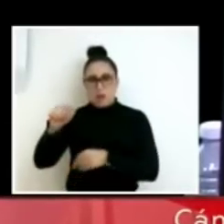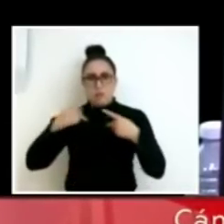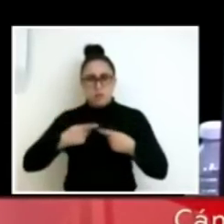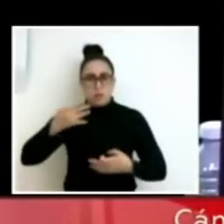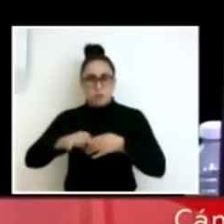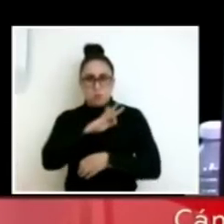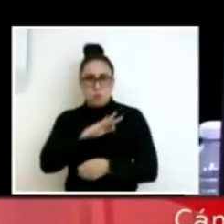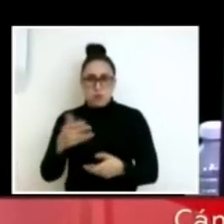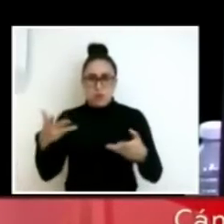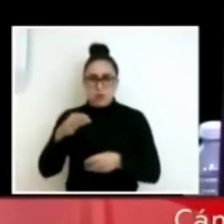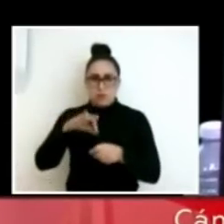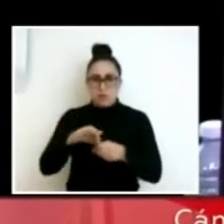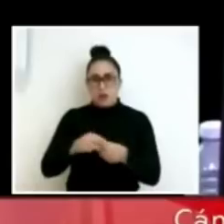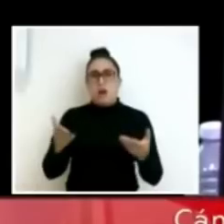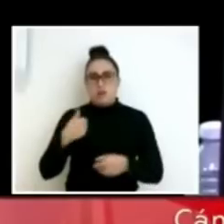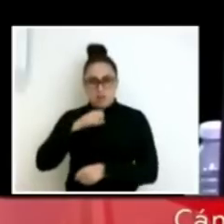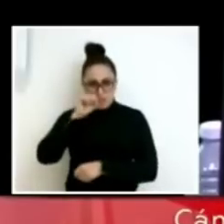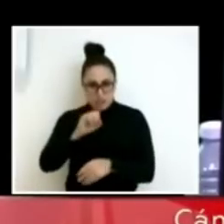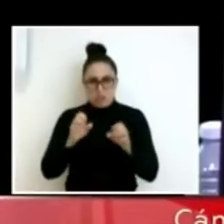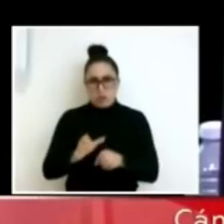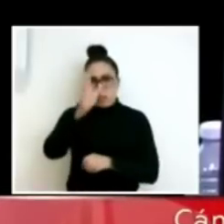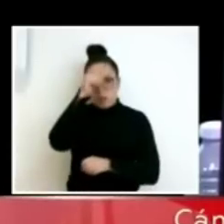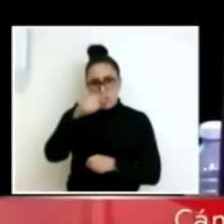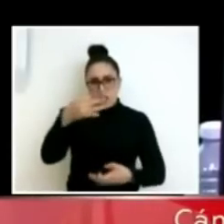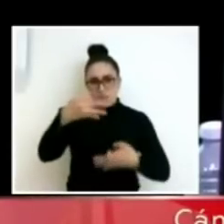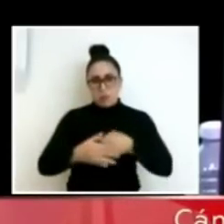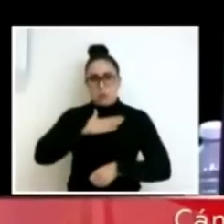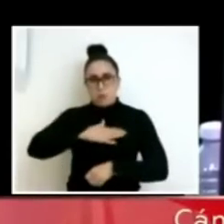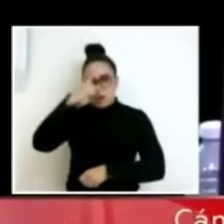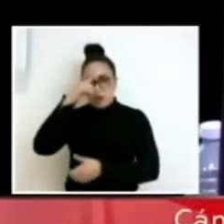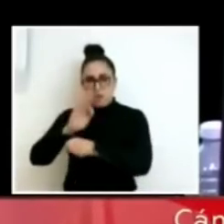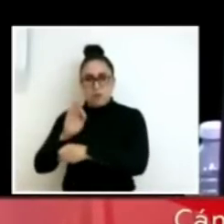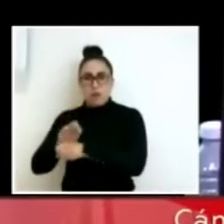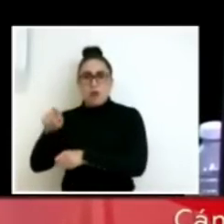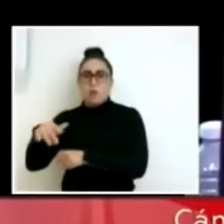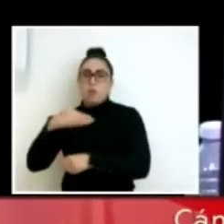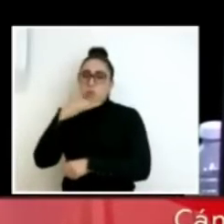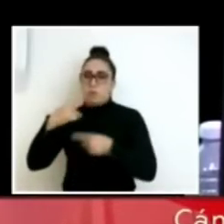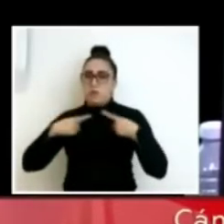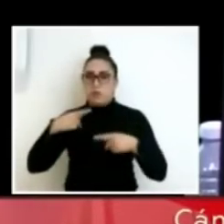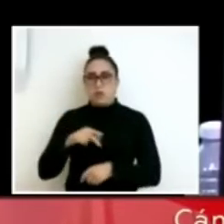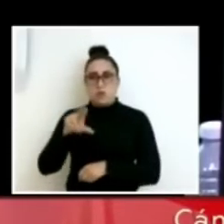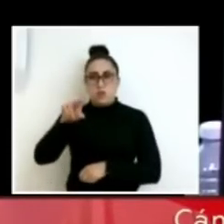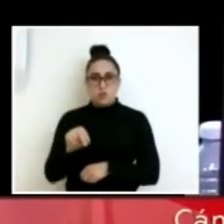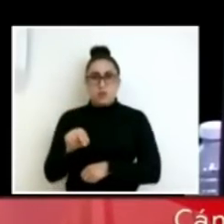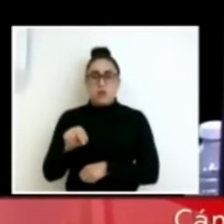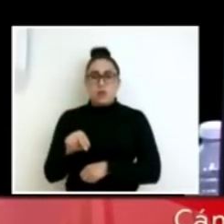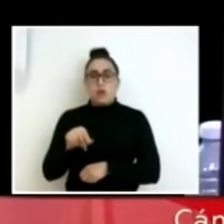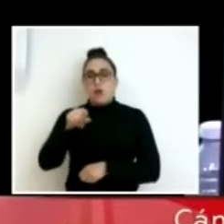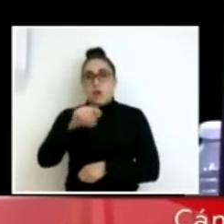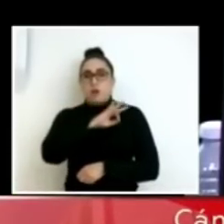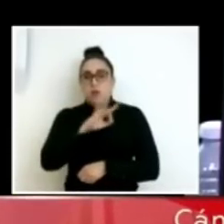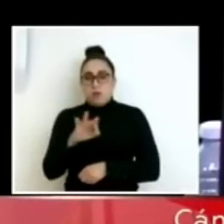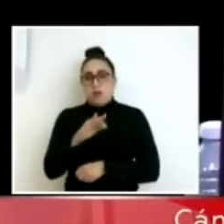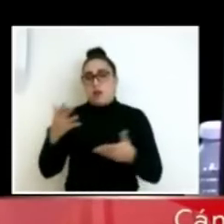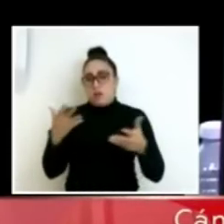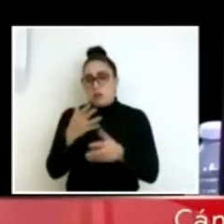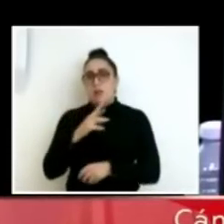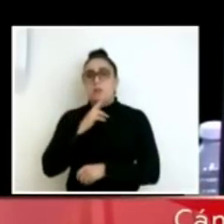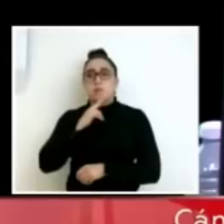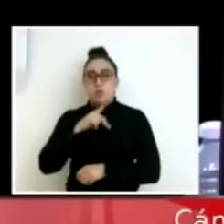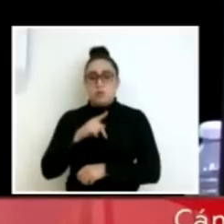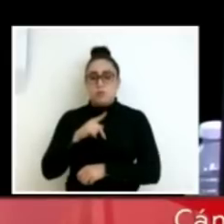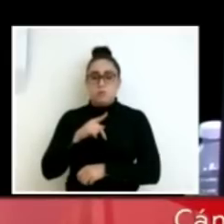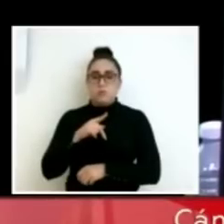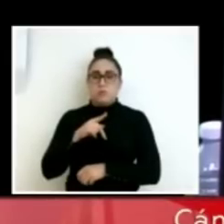Y sí a un tribunal de justicia que no encubra a los corruptos, a un tribunal de justicia disciplinada que nos permita mejorar la